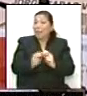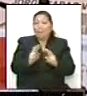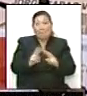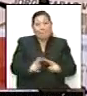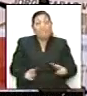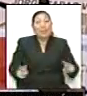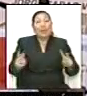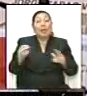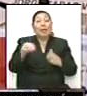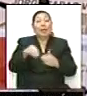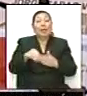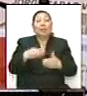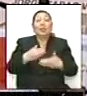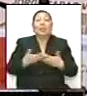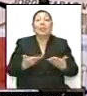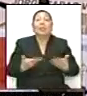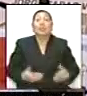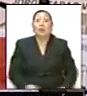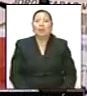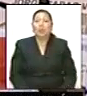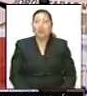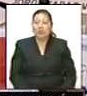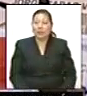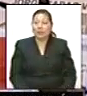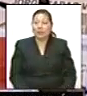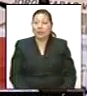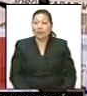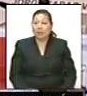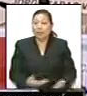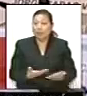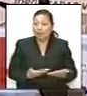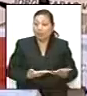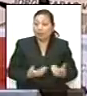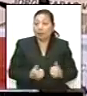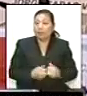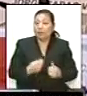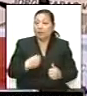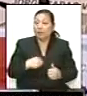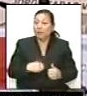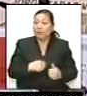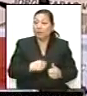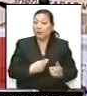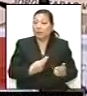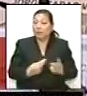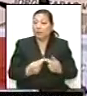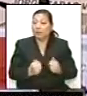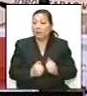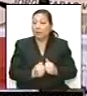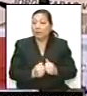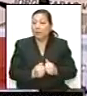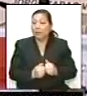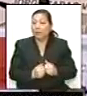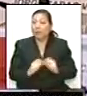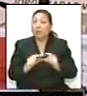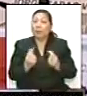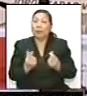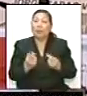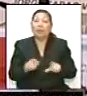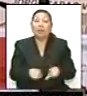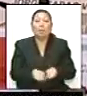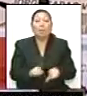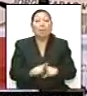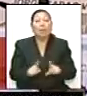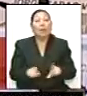agregado de nuestros productos que creo que debería ser un condicionamiento de nuestro relacionamiento con los otros bloques el que también